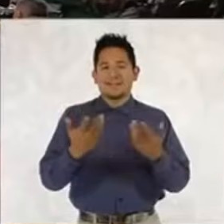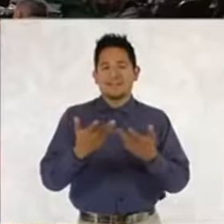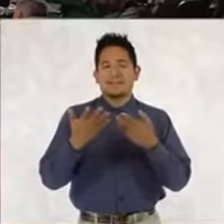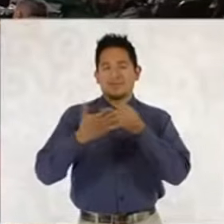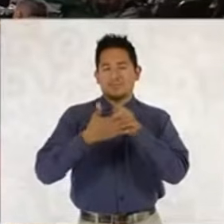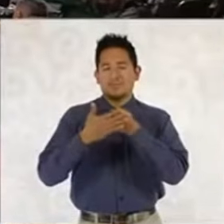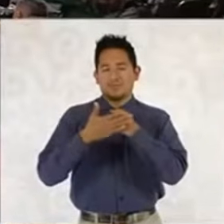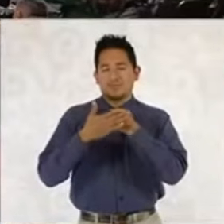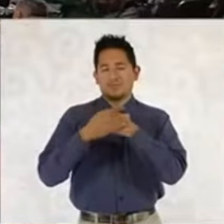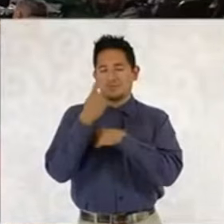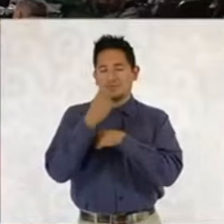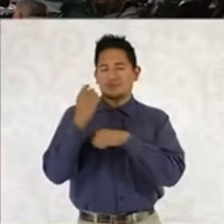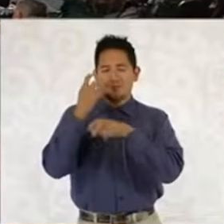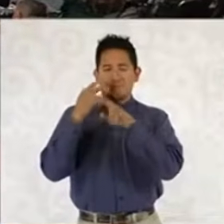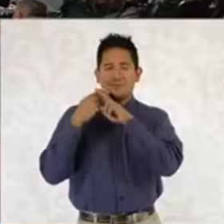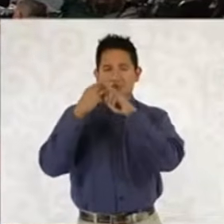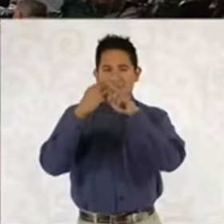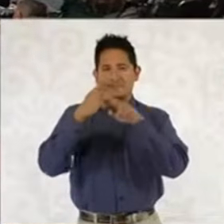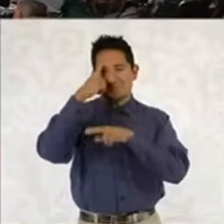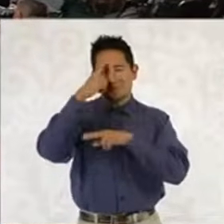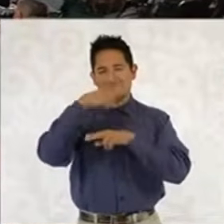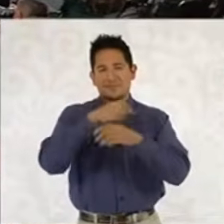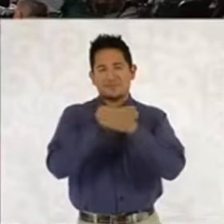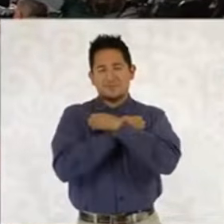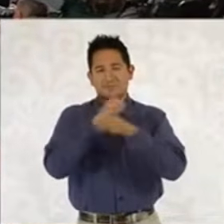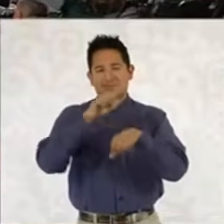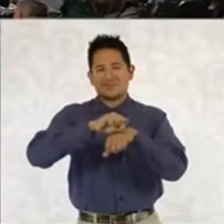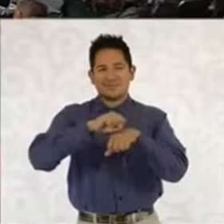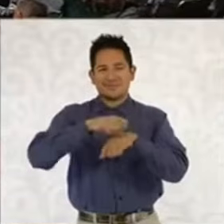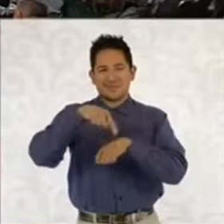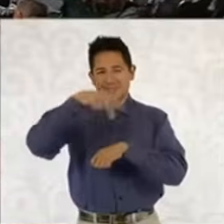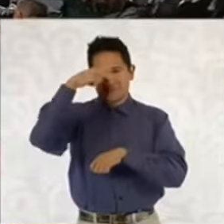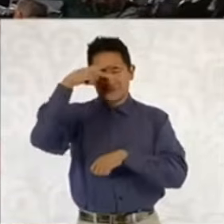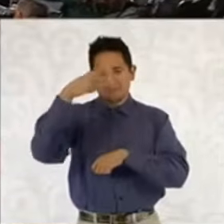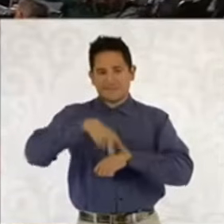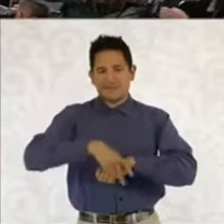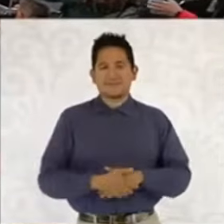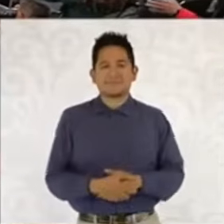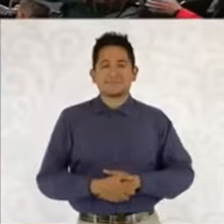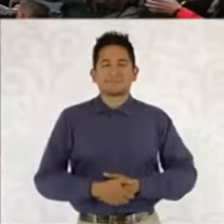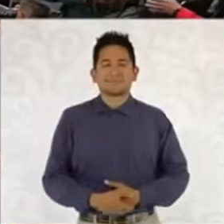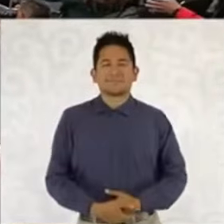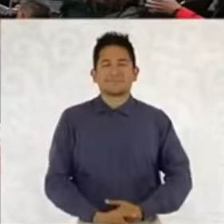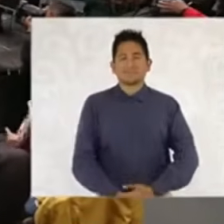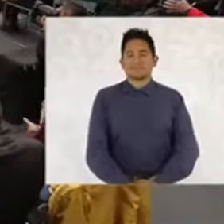de la educación secundaria en nuestro país. Muchas gracias. Adiós.